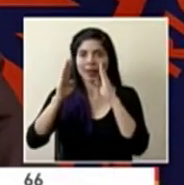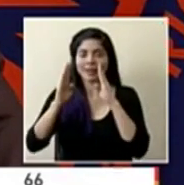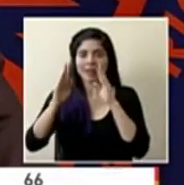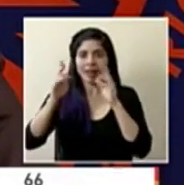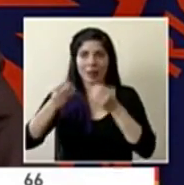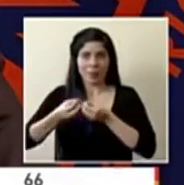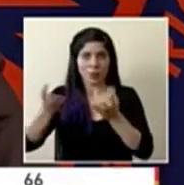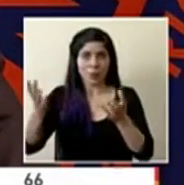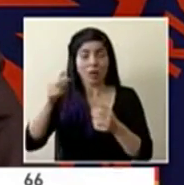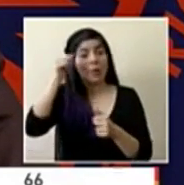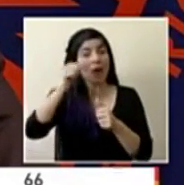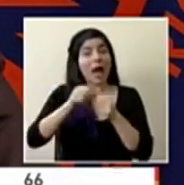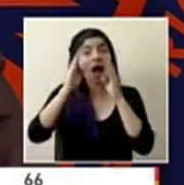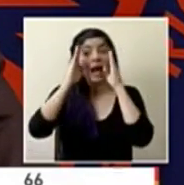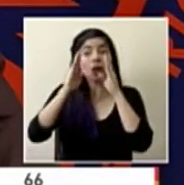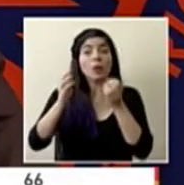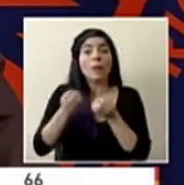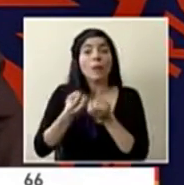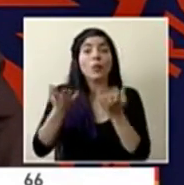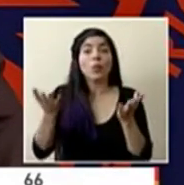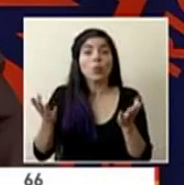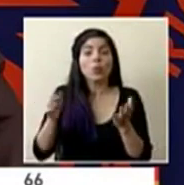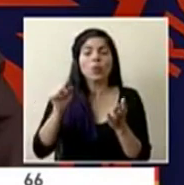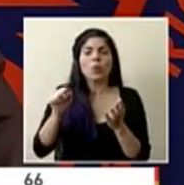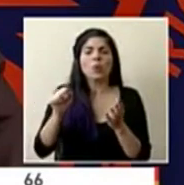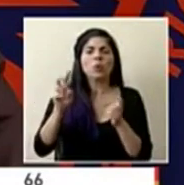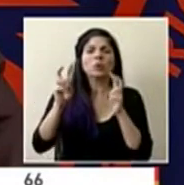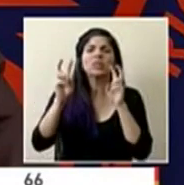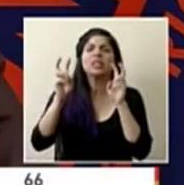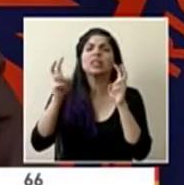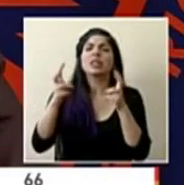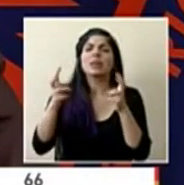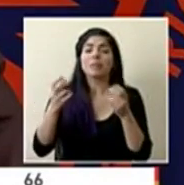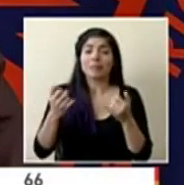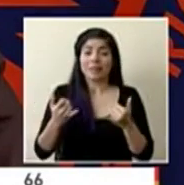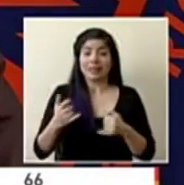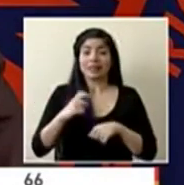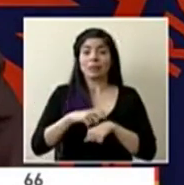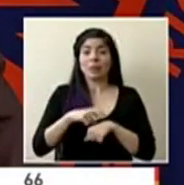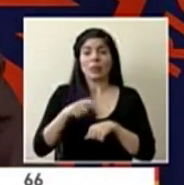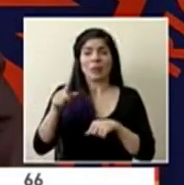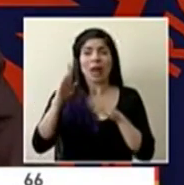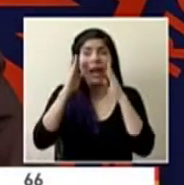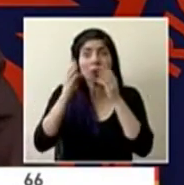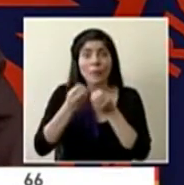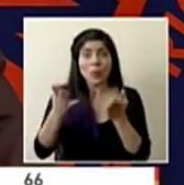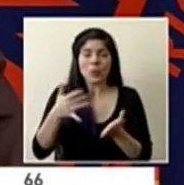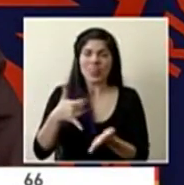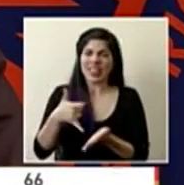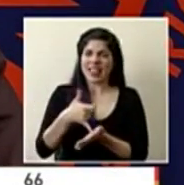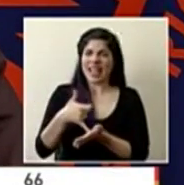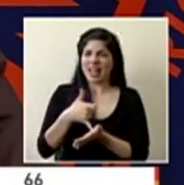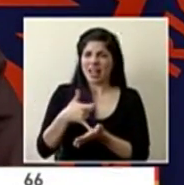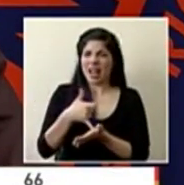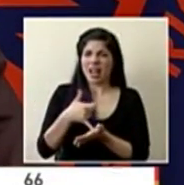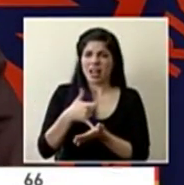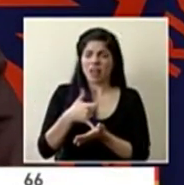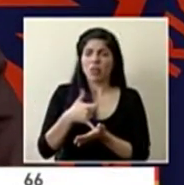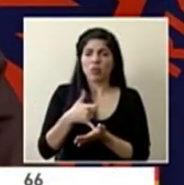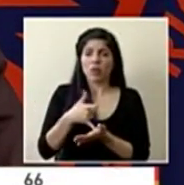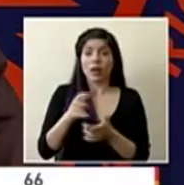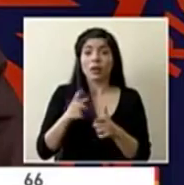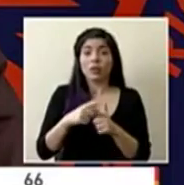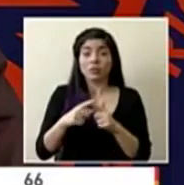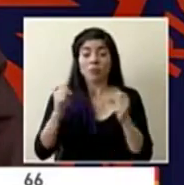que la atención al público es un asunto en estos momentos delicado y que las disminuciones